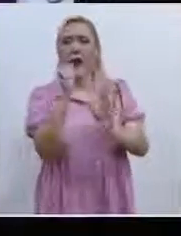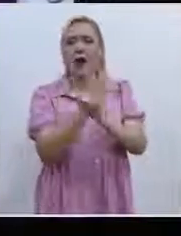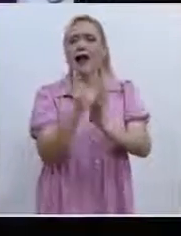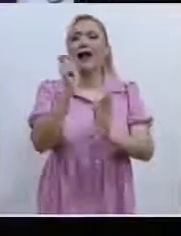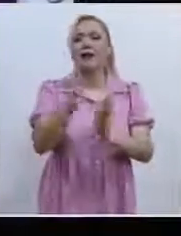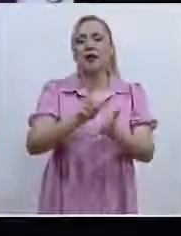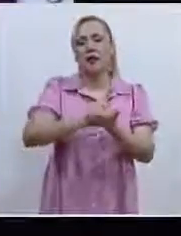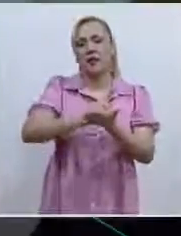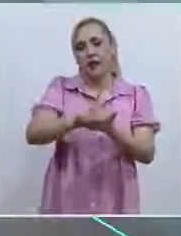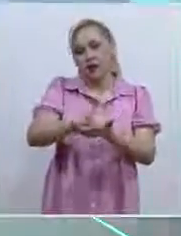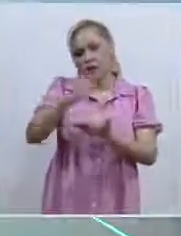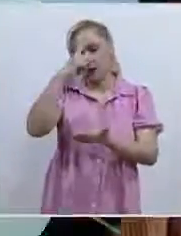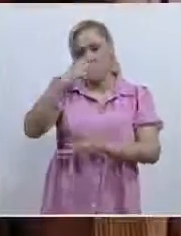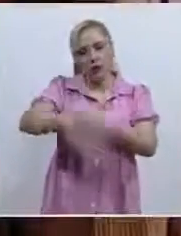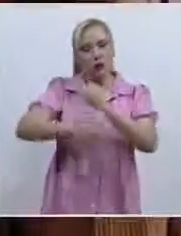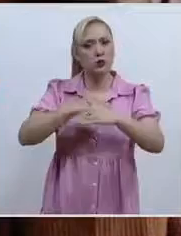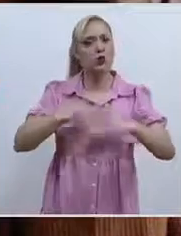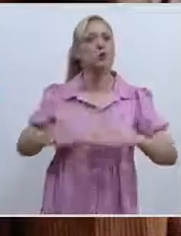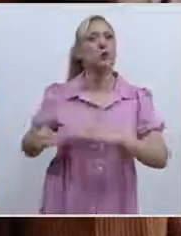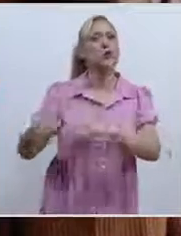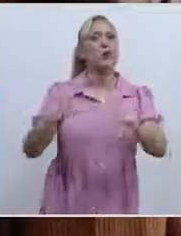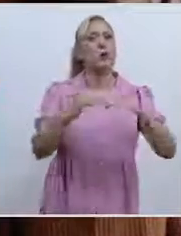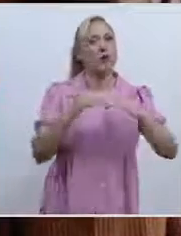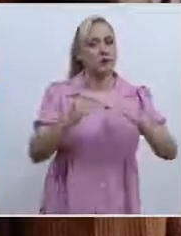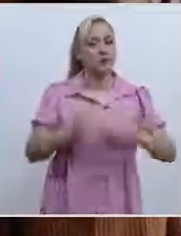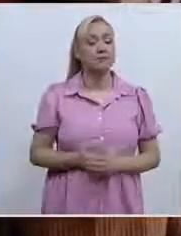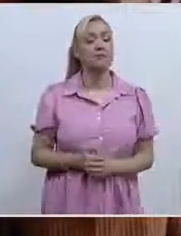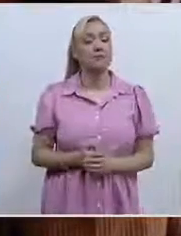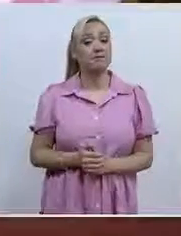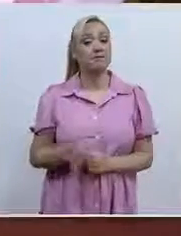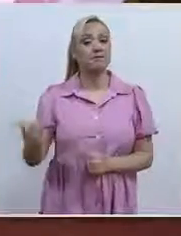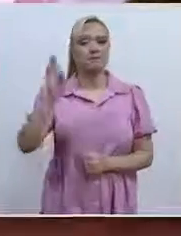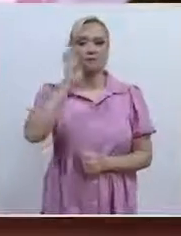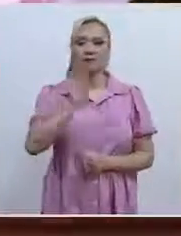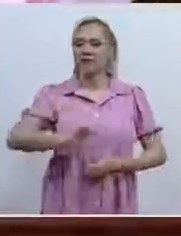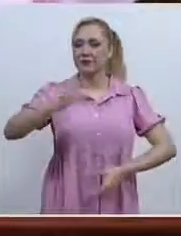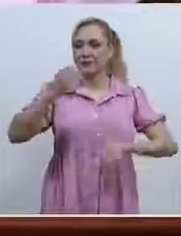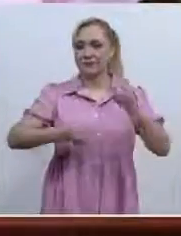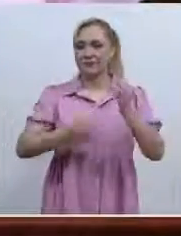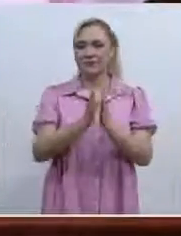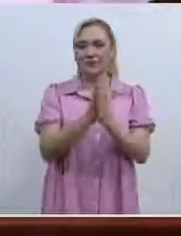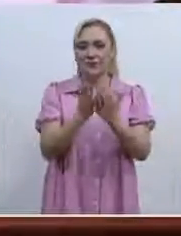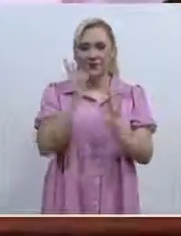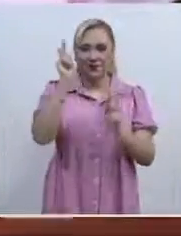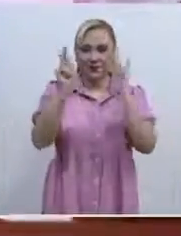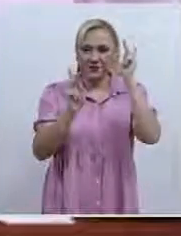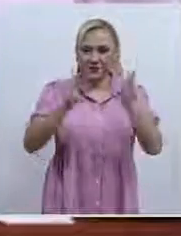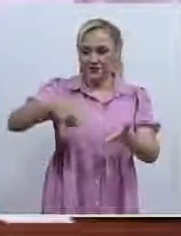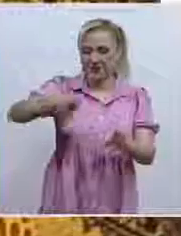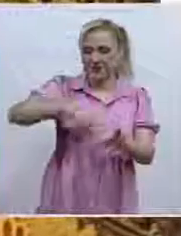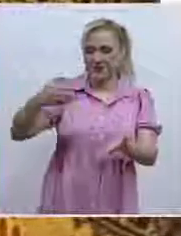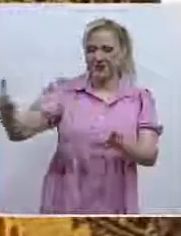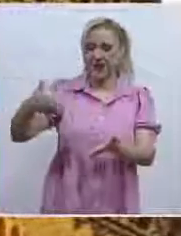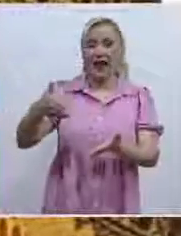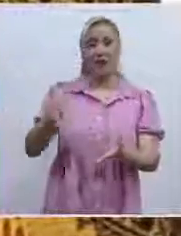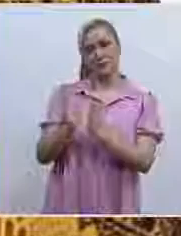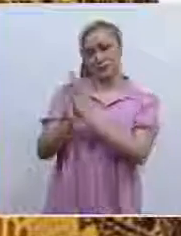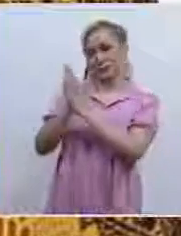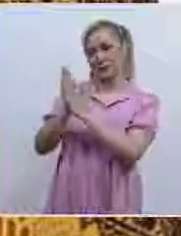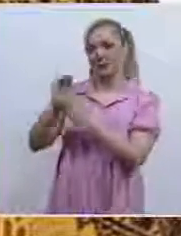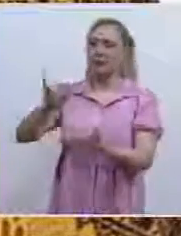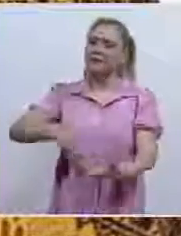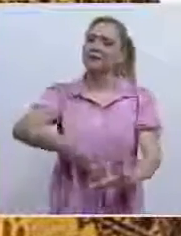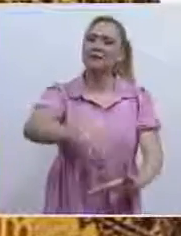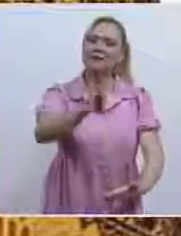derechos que se van a tener en el acto la ministra fue destacada dentro del libro de visitantes distinguidos de la comisión de Derechos